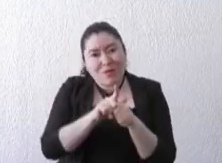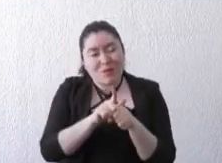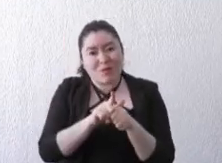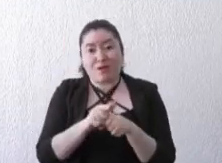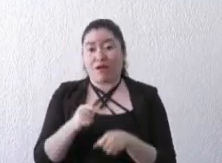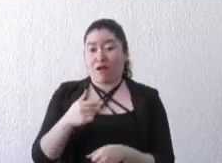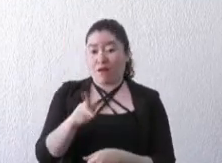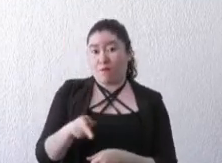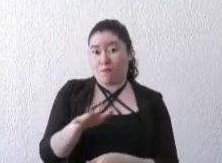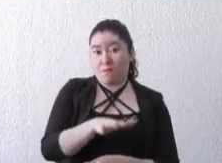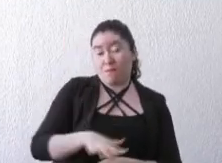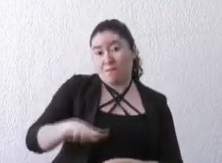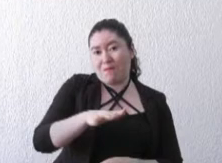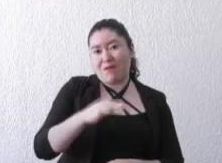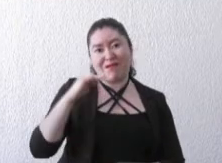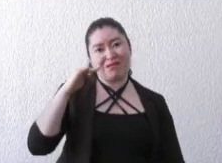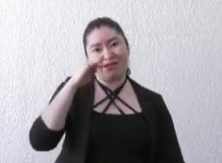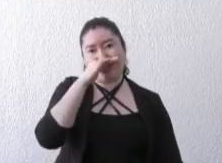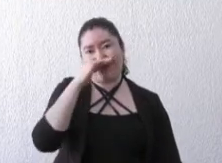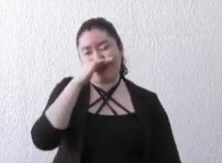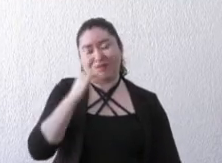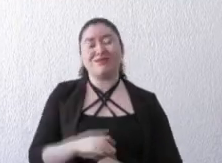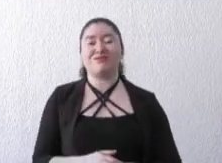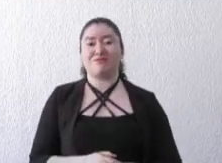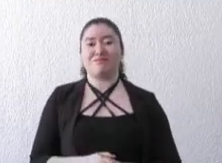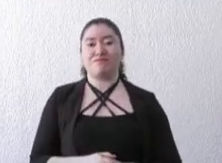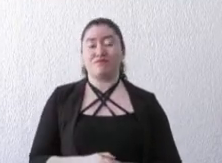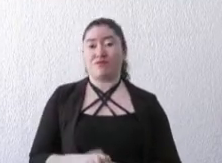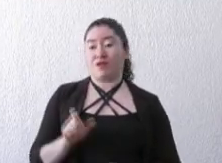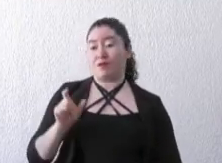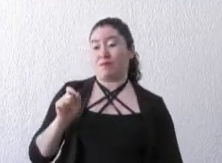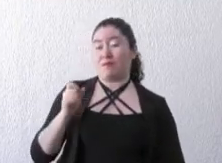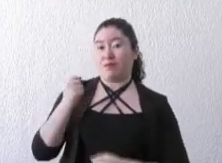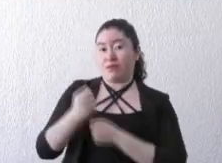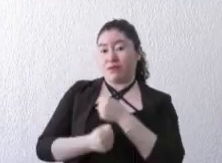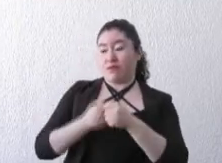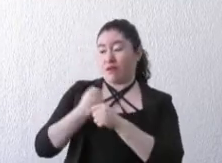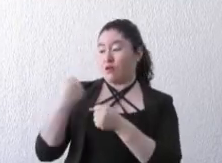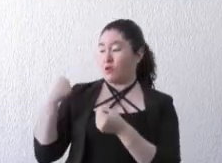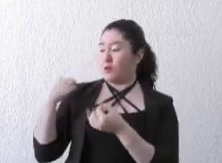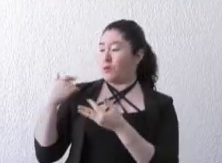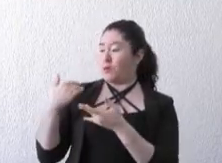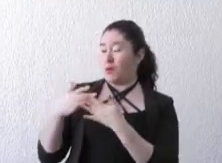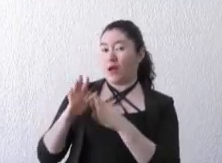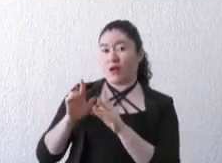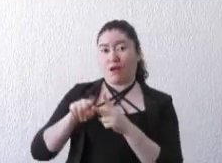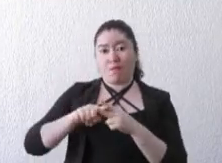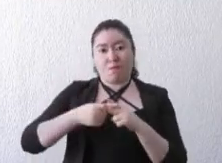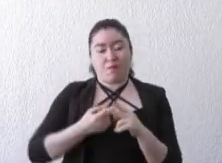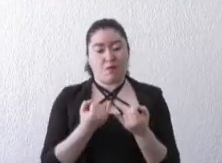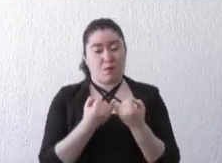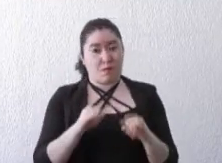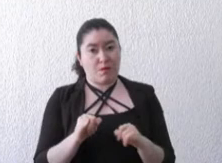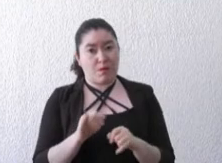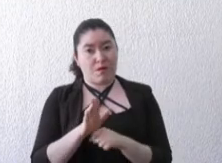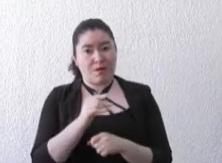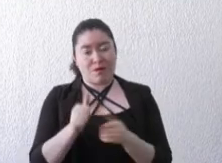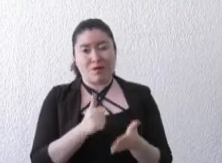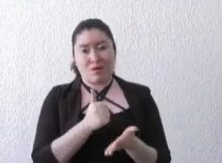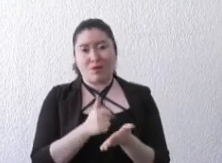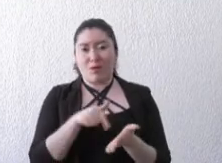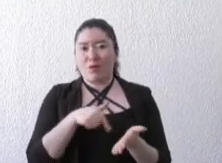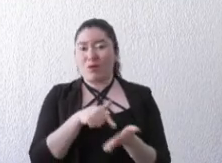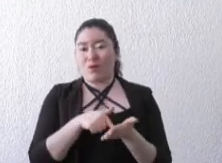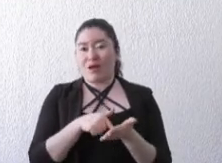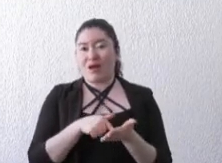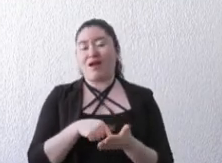México. Han transcurrido poco más de 20 años desde que se inauguró en el oriente de la Ciudad de México la primera fábrica